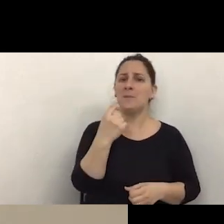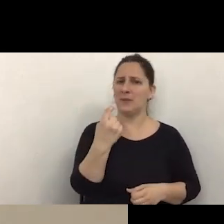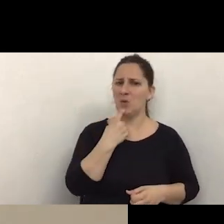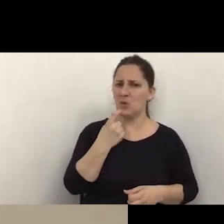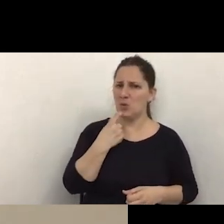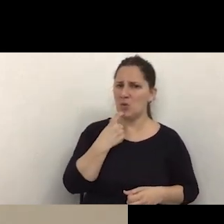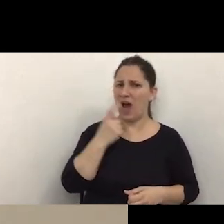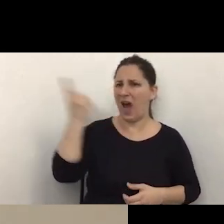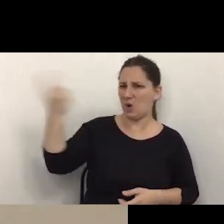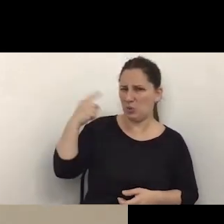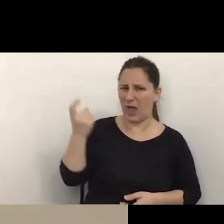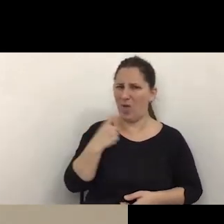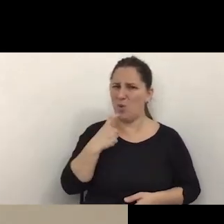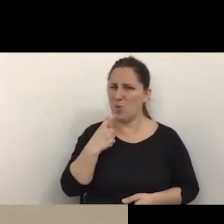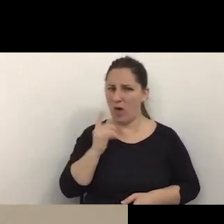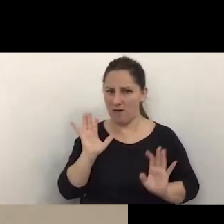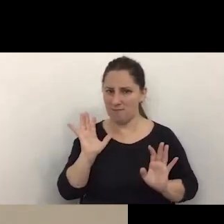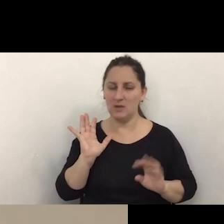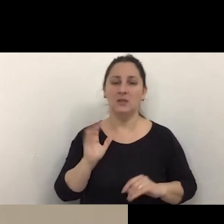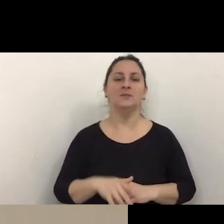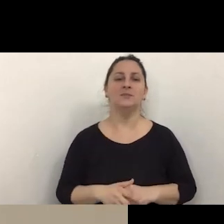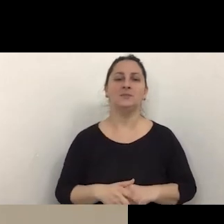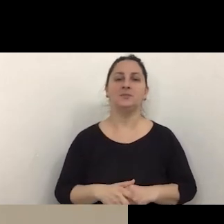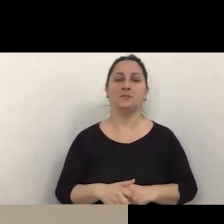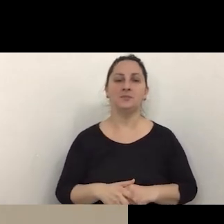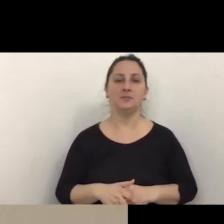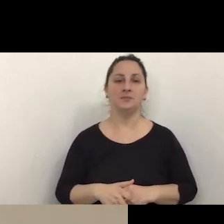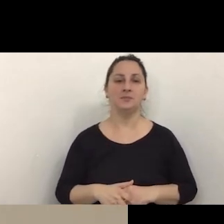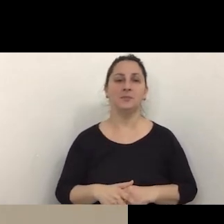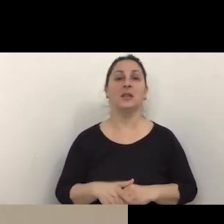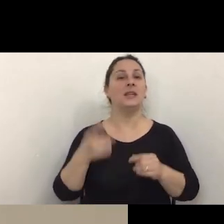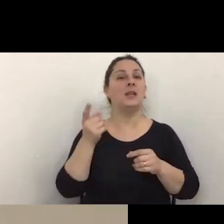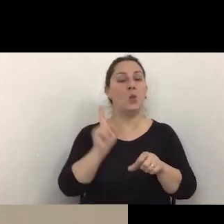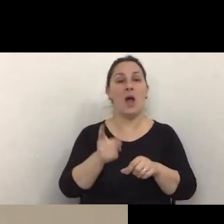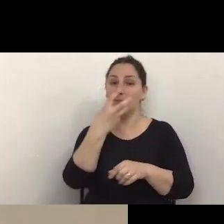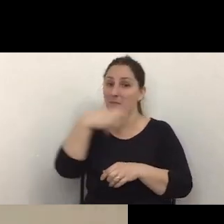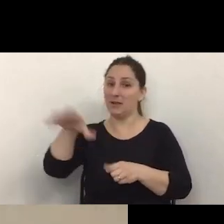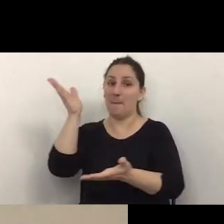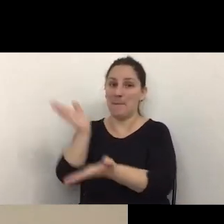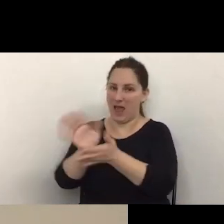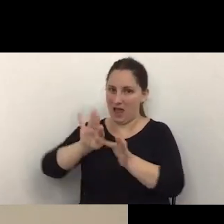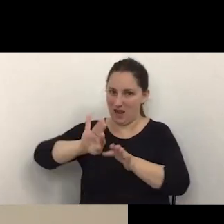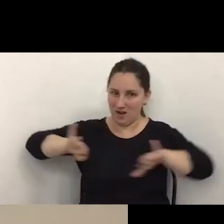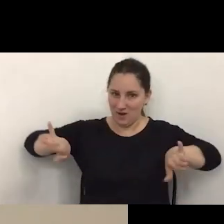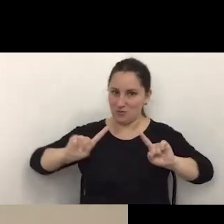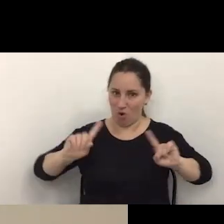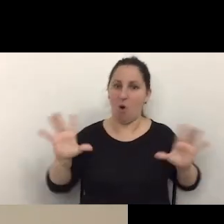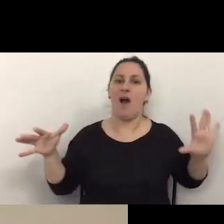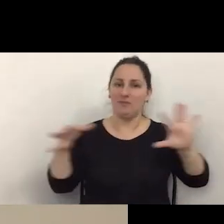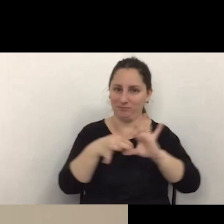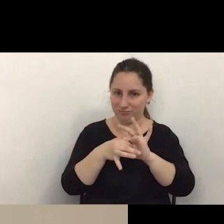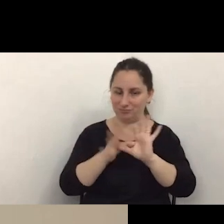de la acusación. Otra vez, no difiere de la parte penal, común de cualquier otro